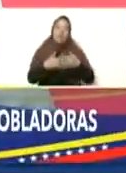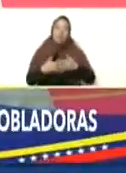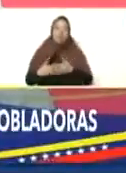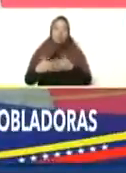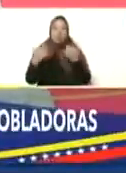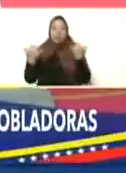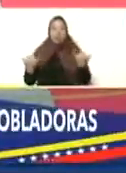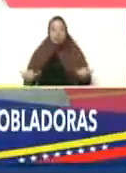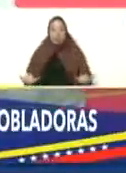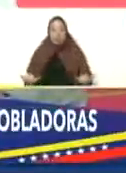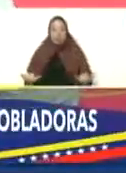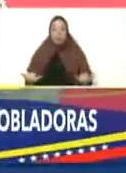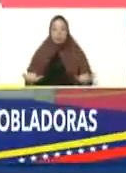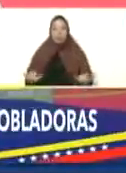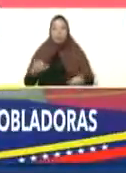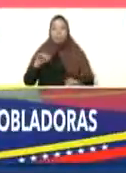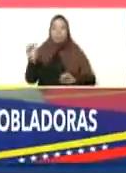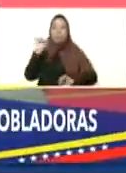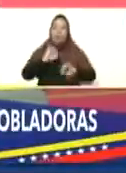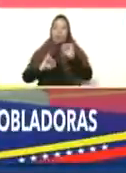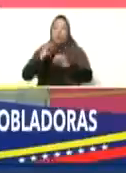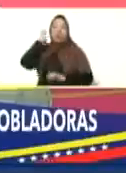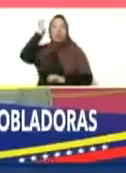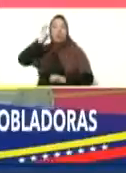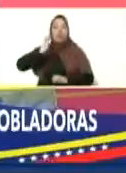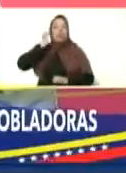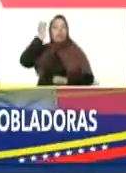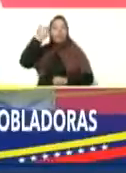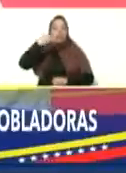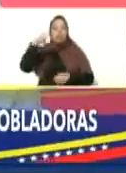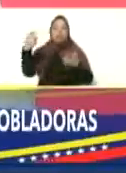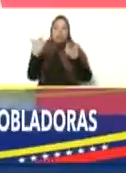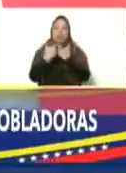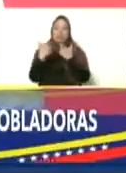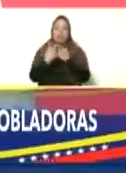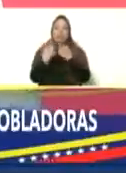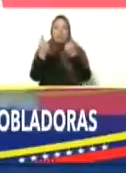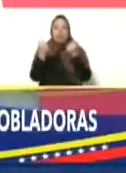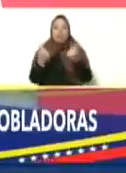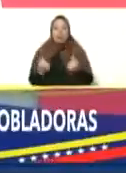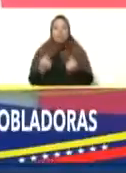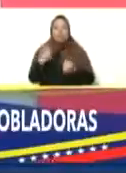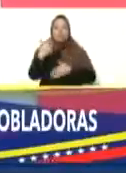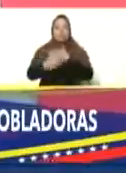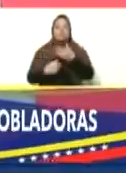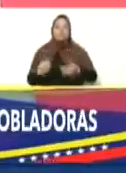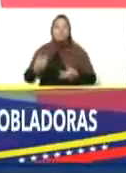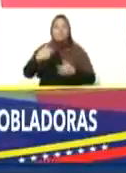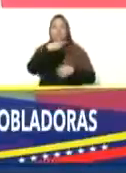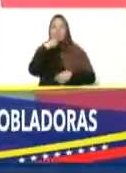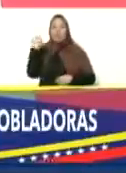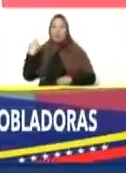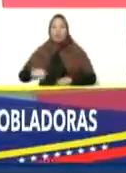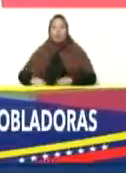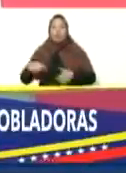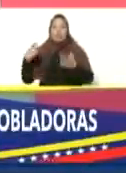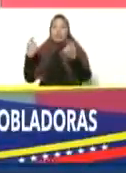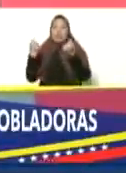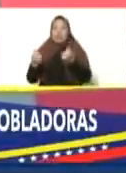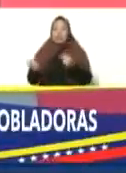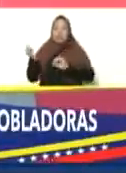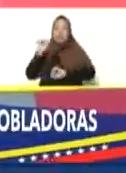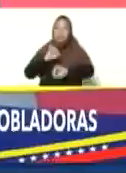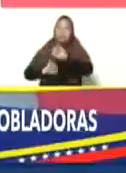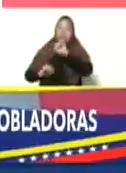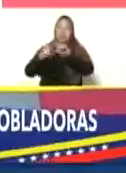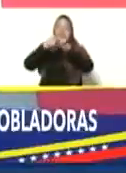europa contra rusia en la guerra económica que le ha declarado a rusia se han devuelto